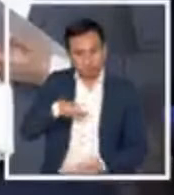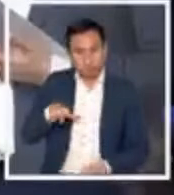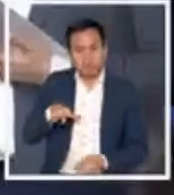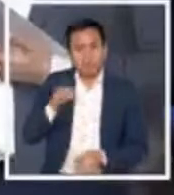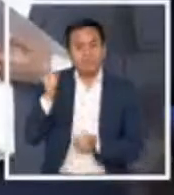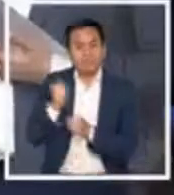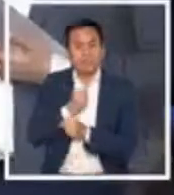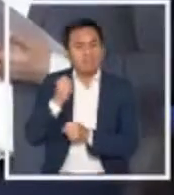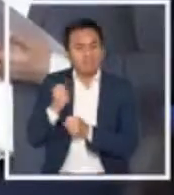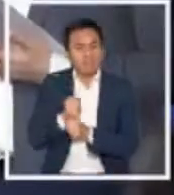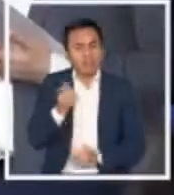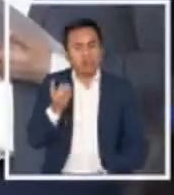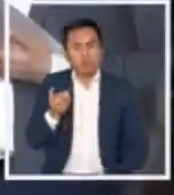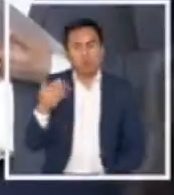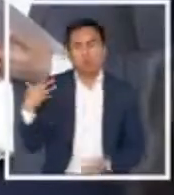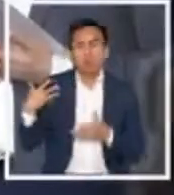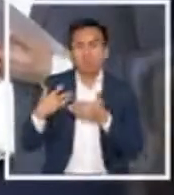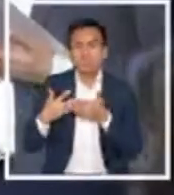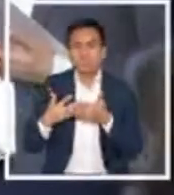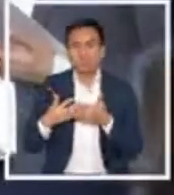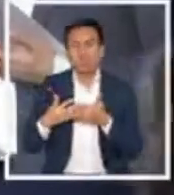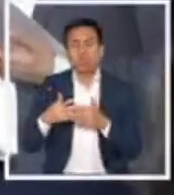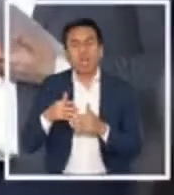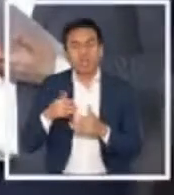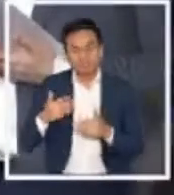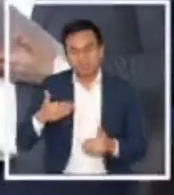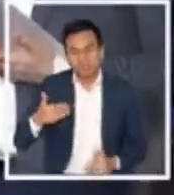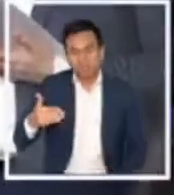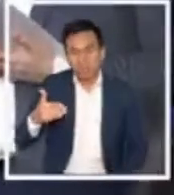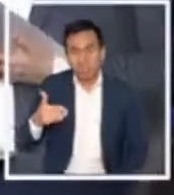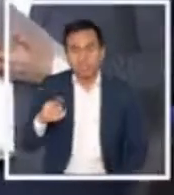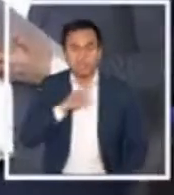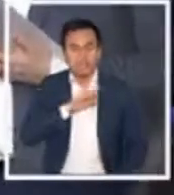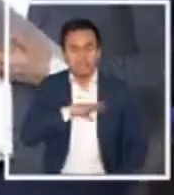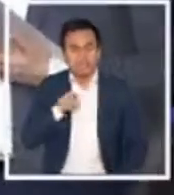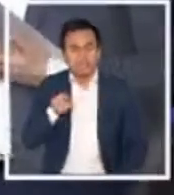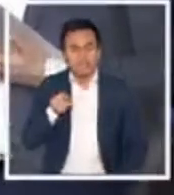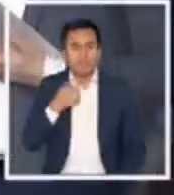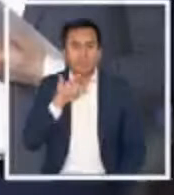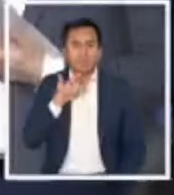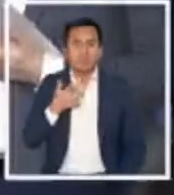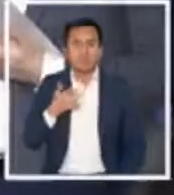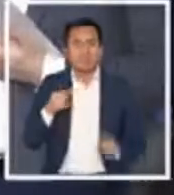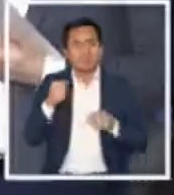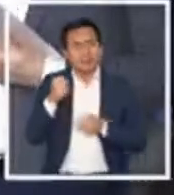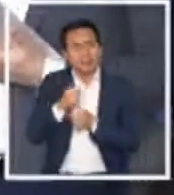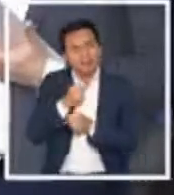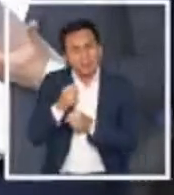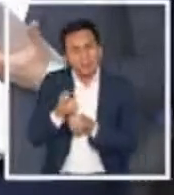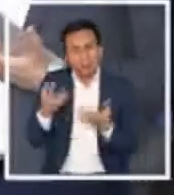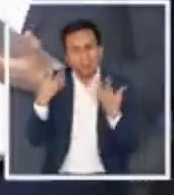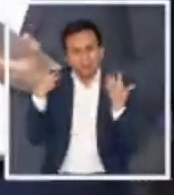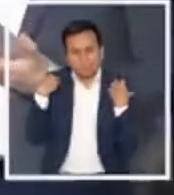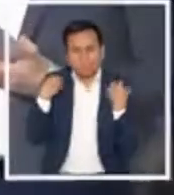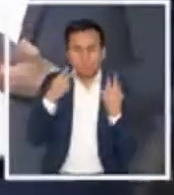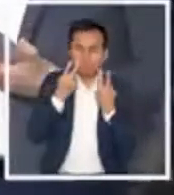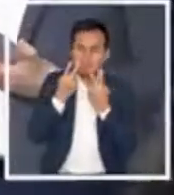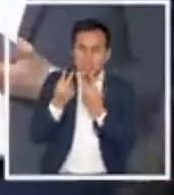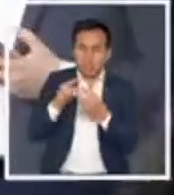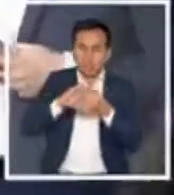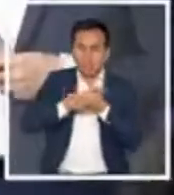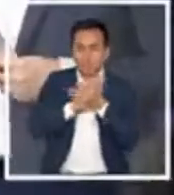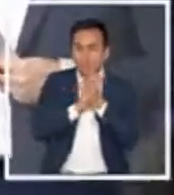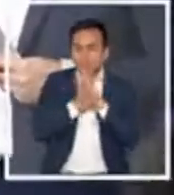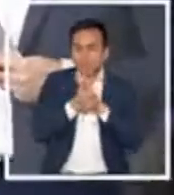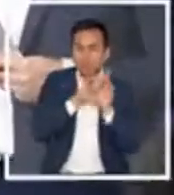que habéis llevado, que estáis llevando en Chile, porque este trabajo lo estamos mirando